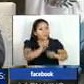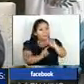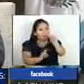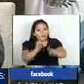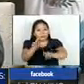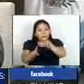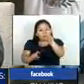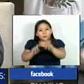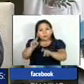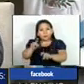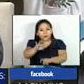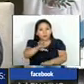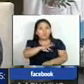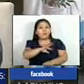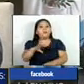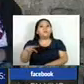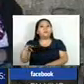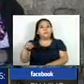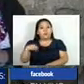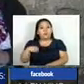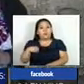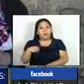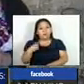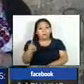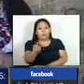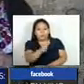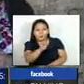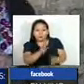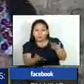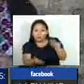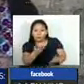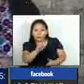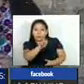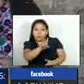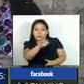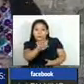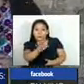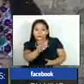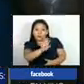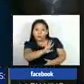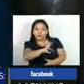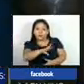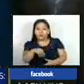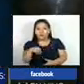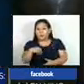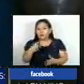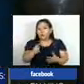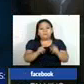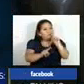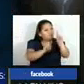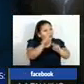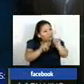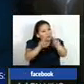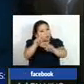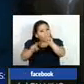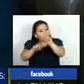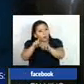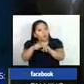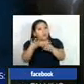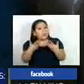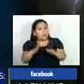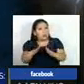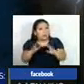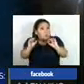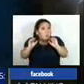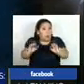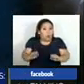familiares de 15 potenciales víctimas estas entrevistas pues conllevan que se les practiquen los